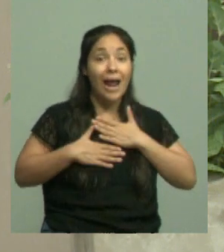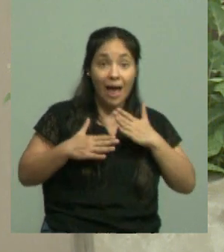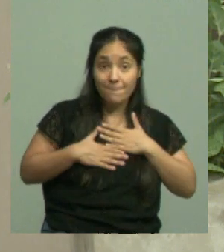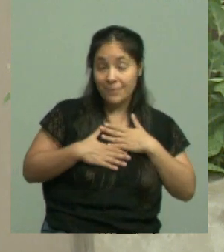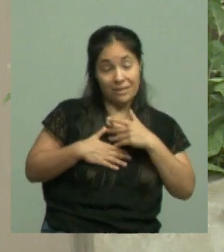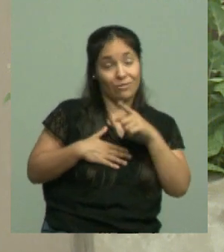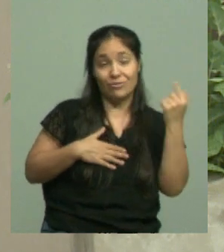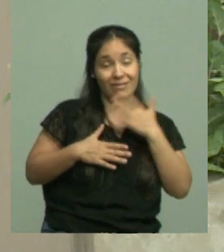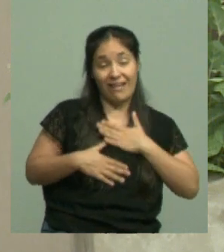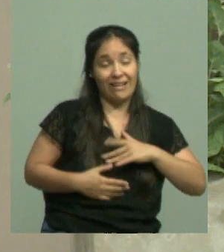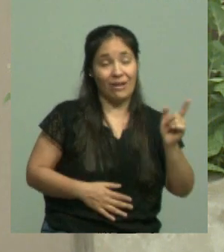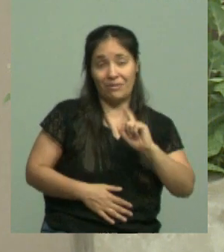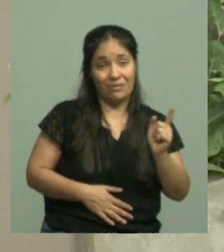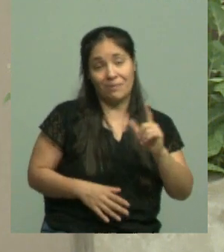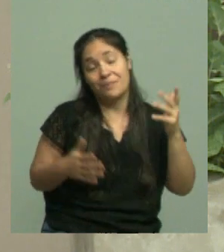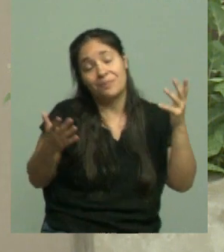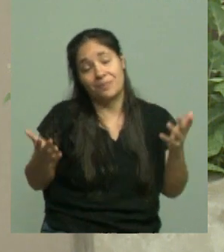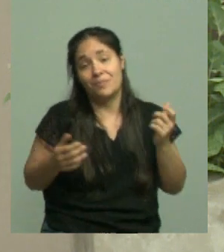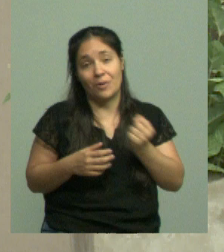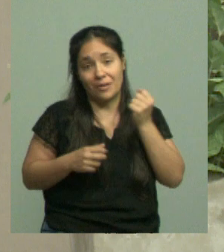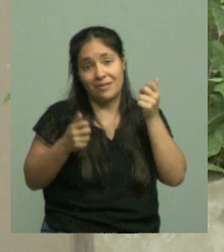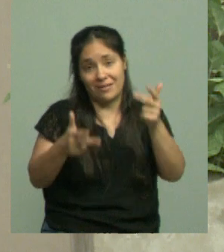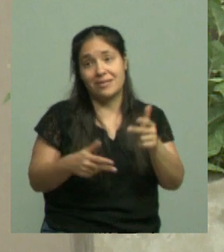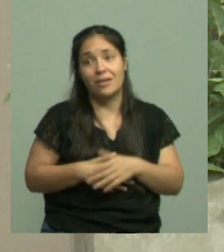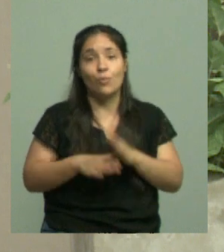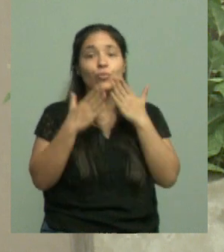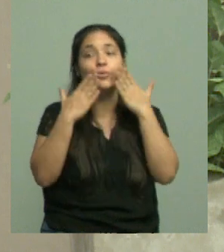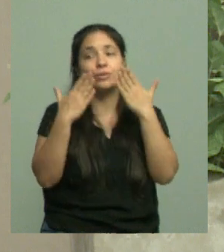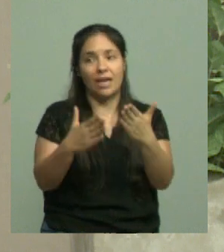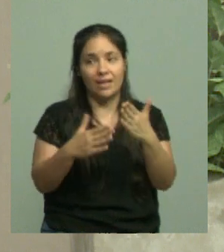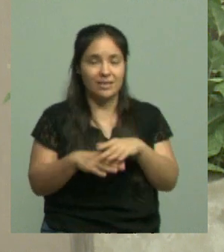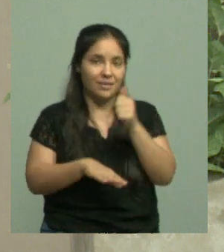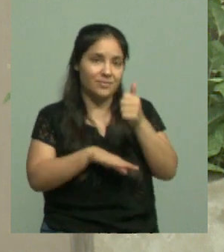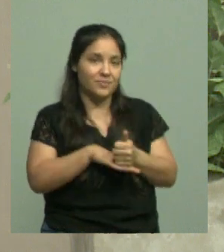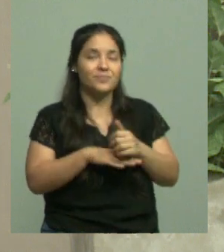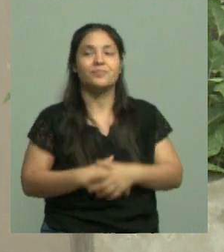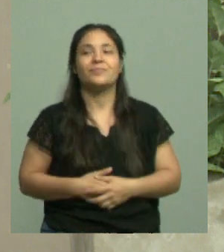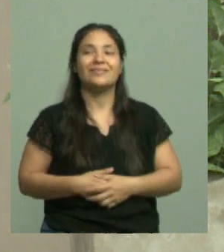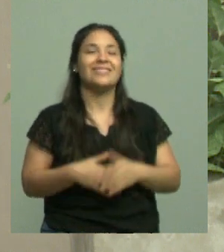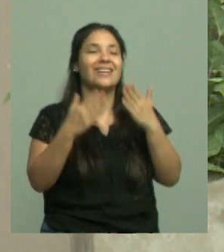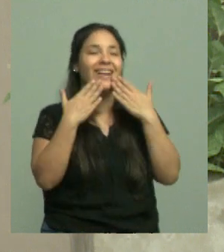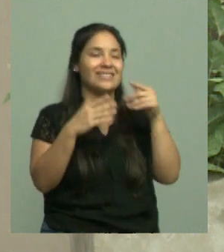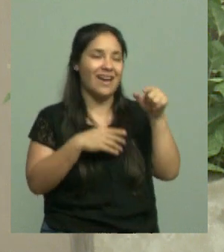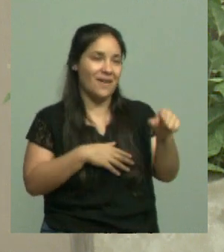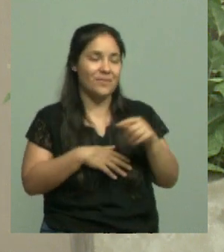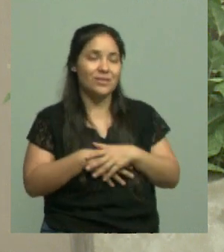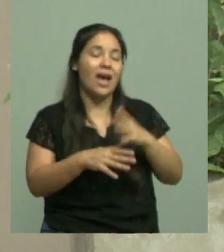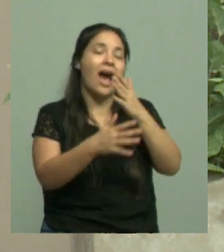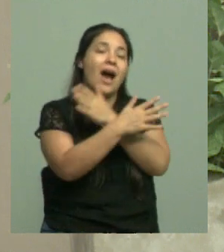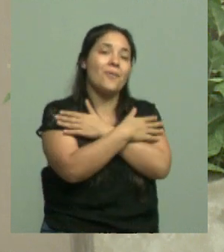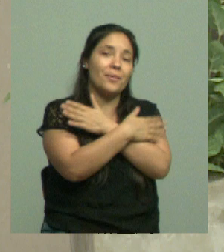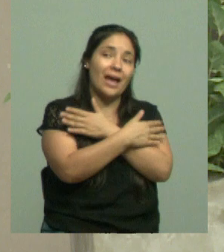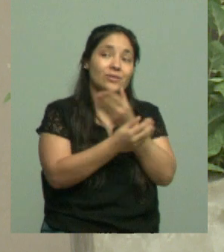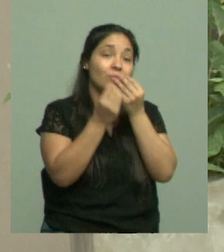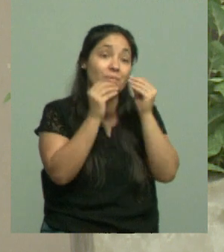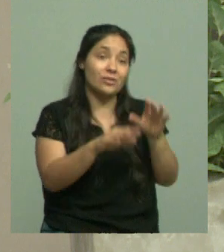bueno, vale la pena decirlo. Muchísimas gracias, Karina, como siempre. Gracias a vos, Claudia. Te mando un beso muy grande. Bueno,